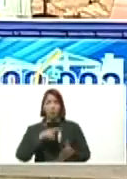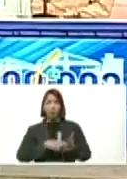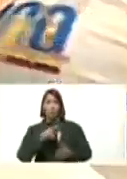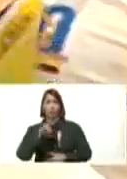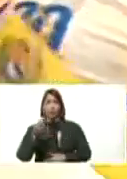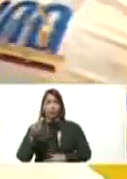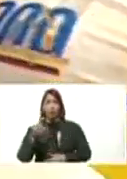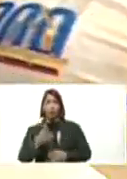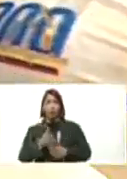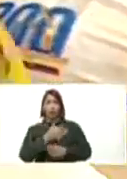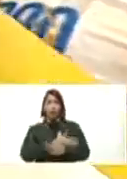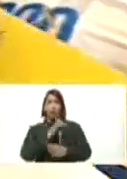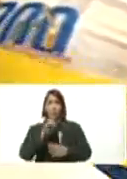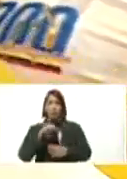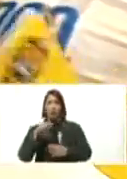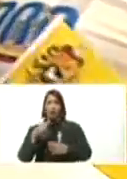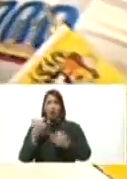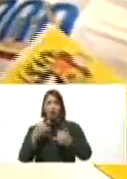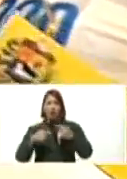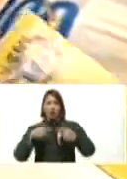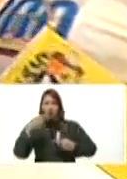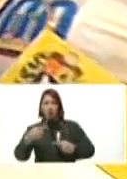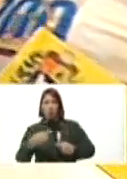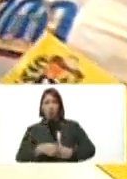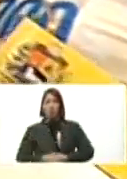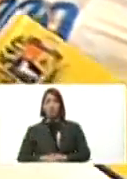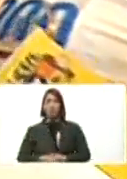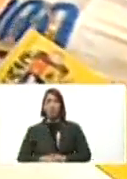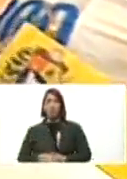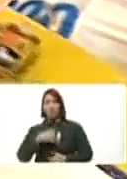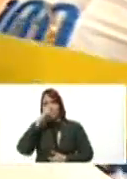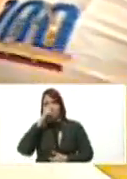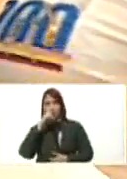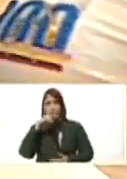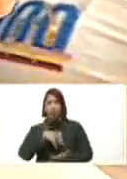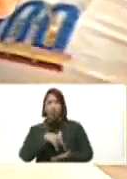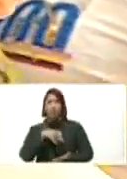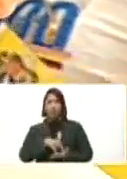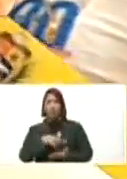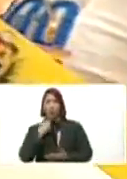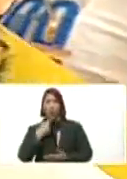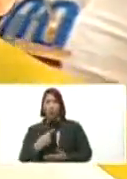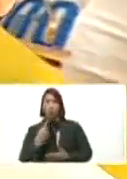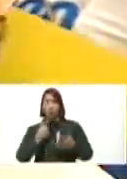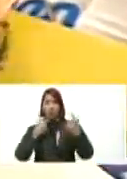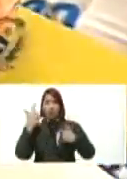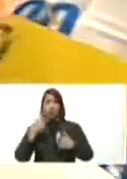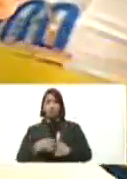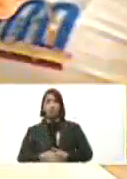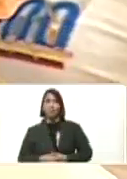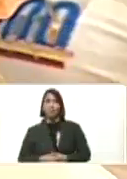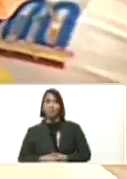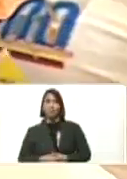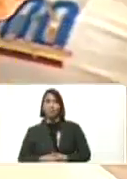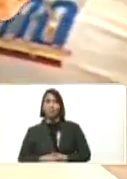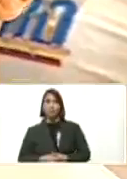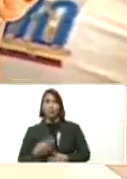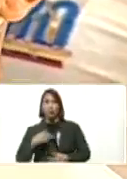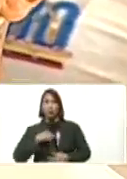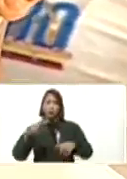antes y un después. El año de Carabobo, lo dijo el comandante Hugo Chávez, nos vemos en